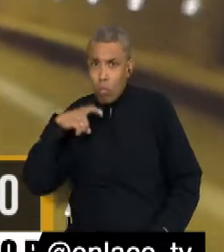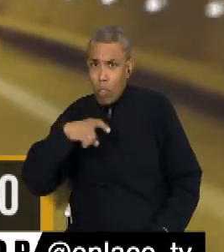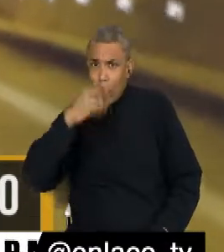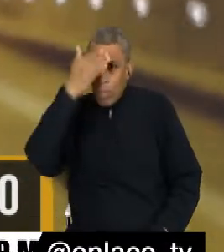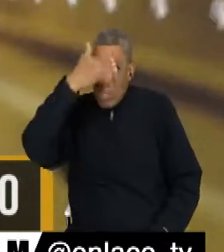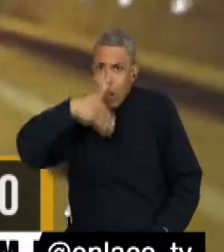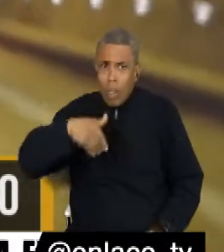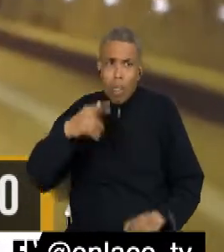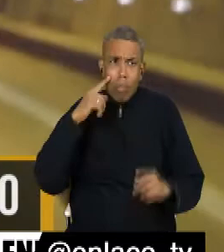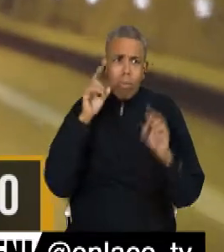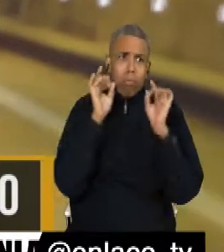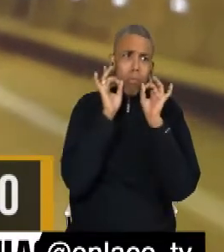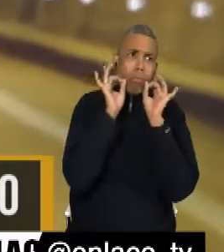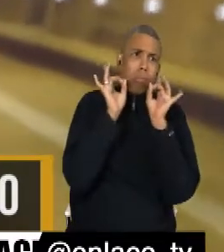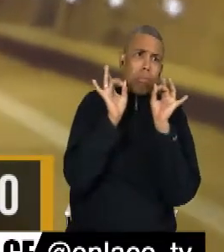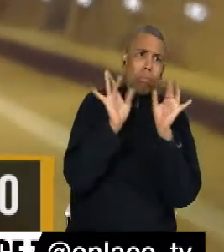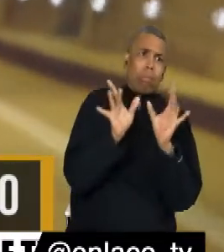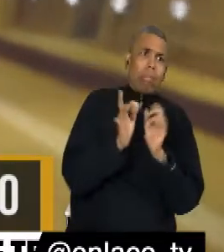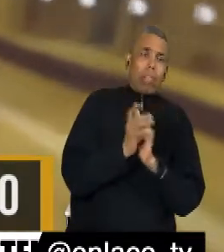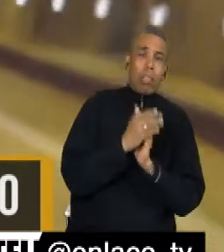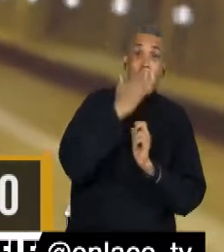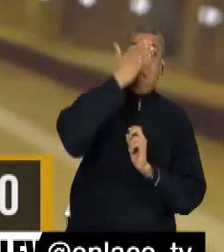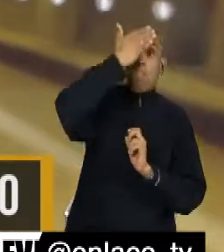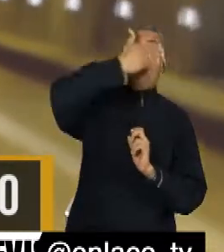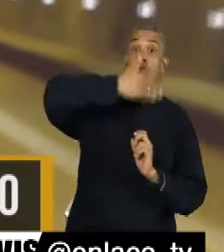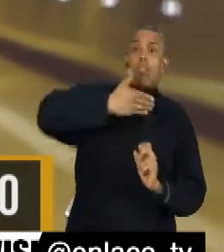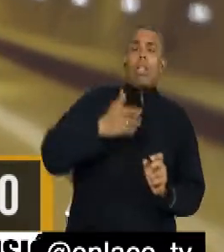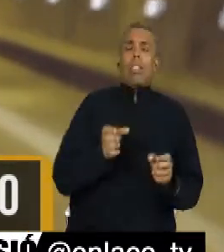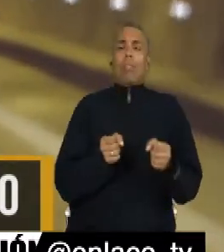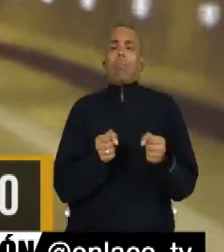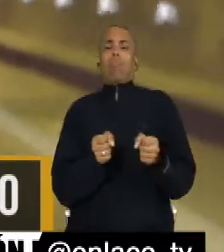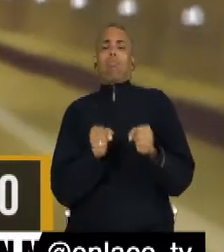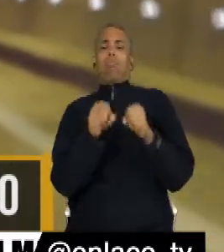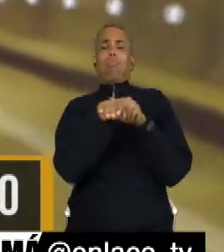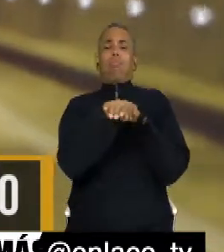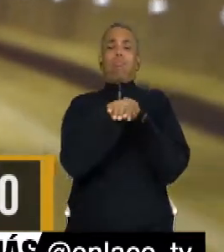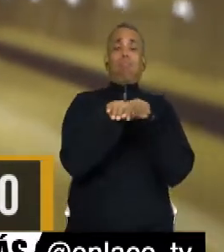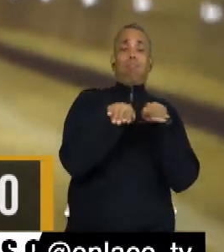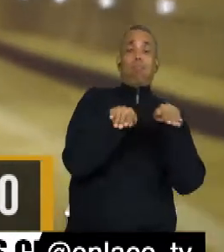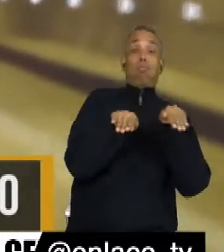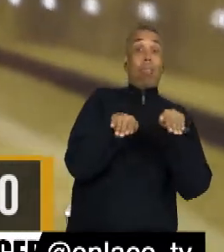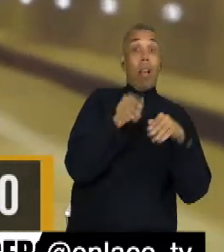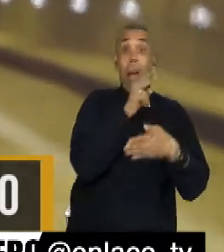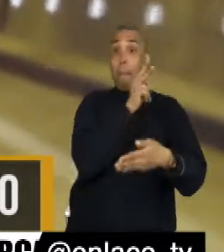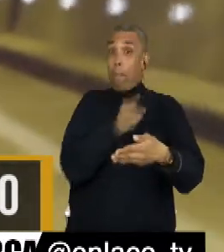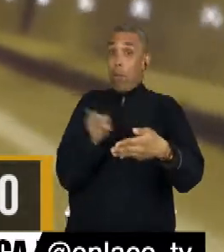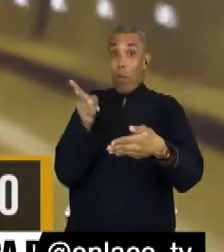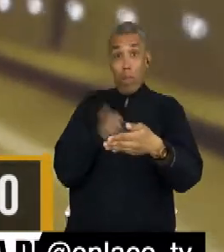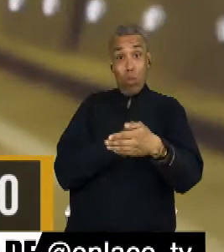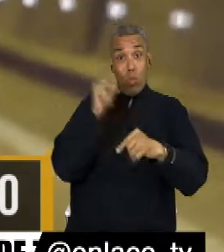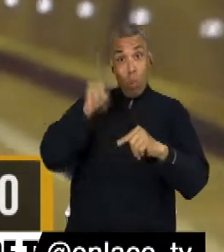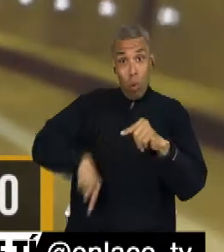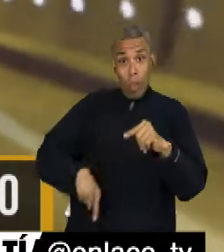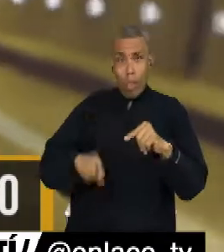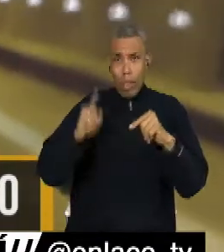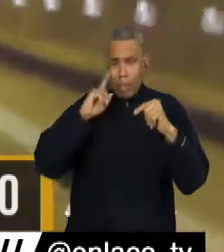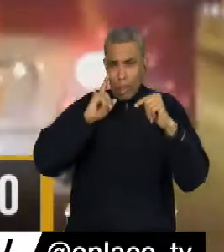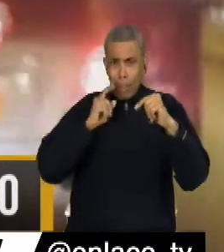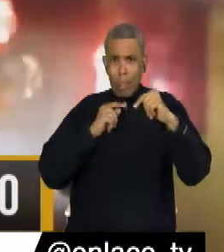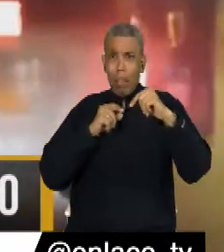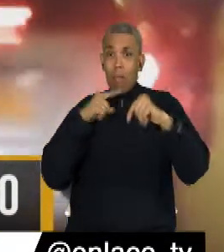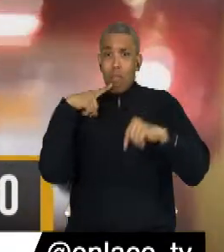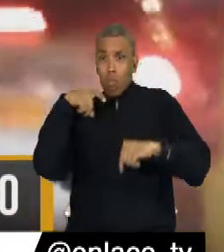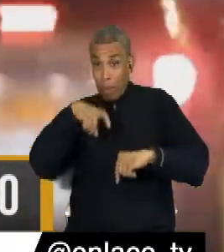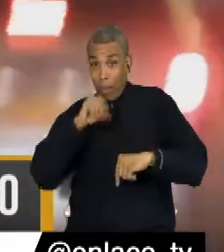Bermeja. El conductor suicida adelanta en ese sector cuando dicha maniobra está prohibida, poniendo en alto riesgo a